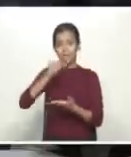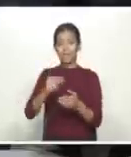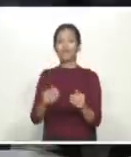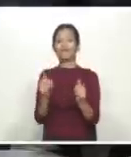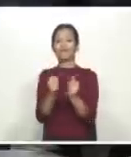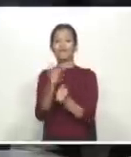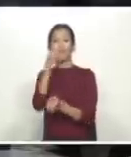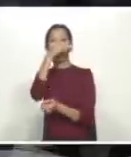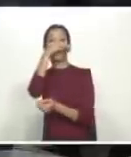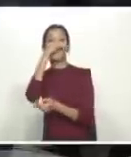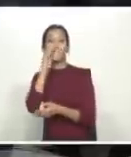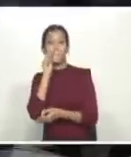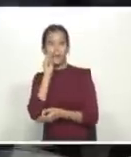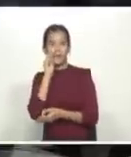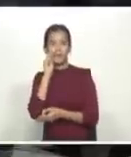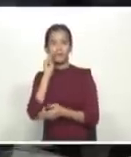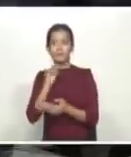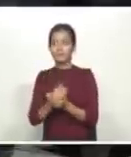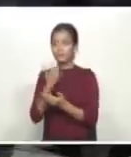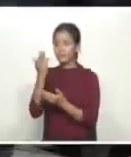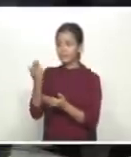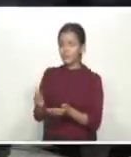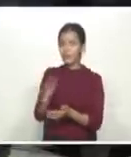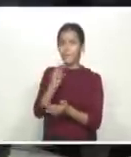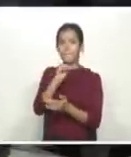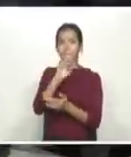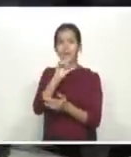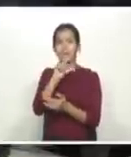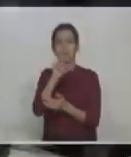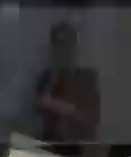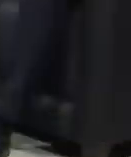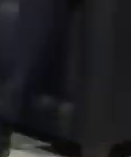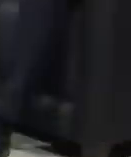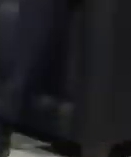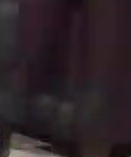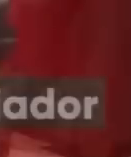y también el ministro Milton Benítez. Hasta la próxima.